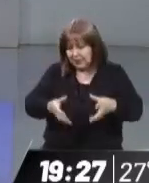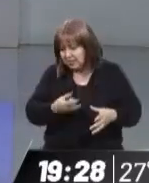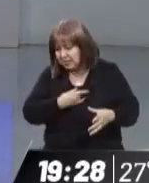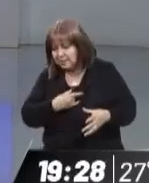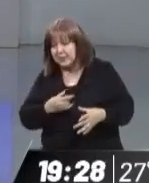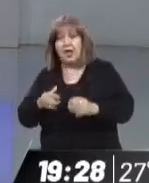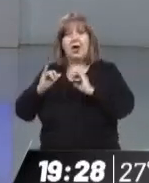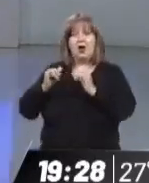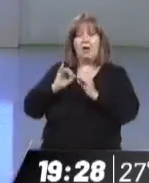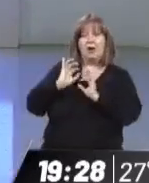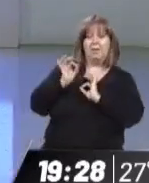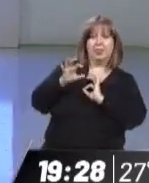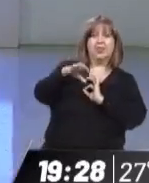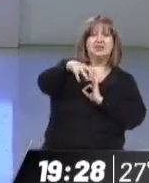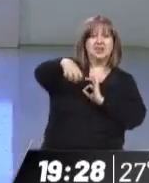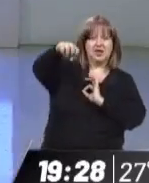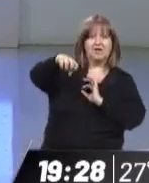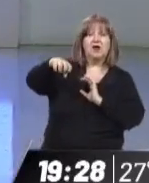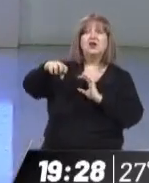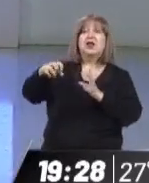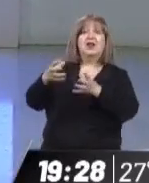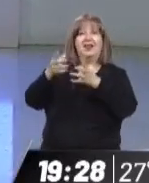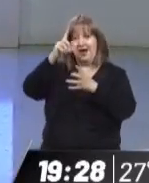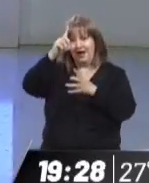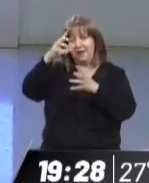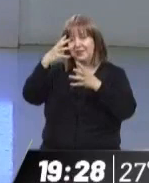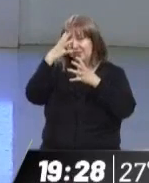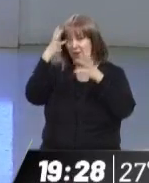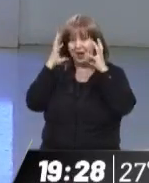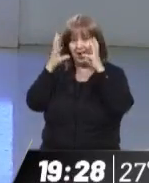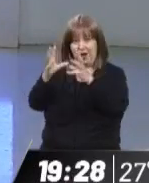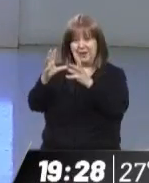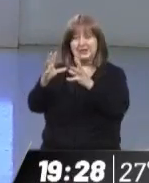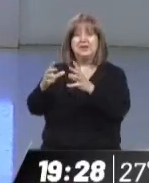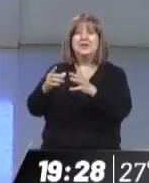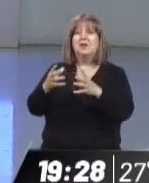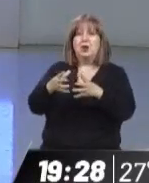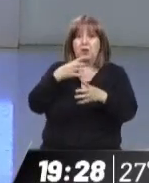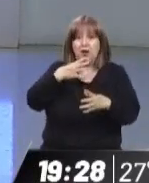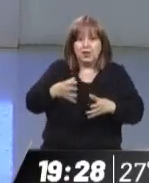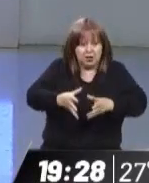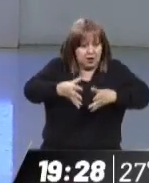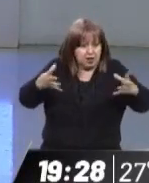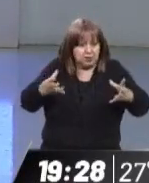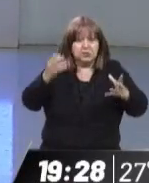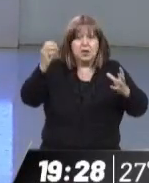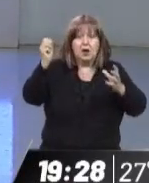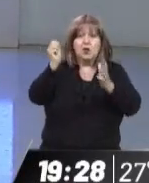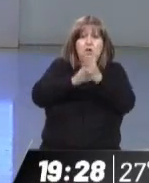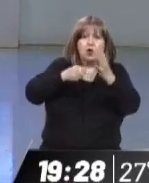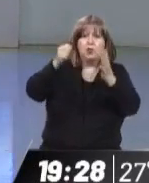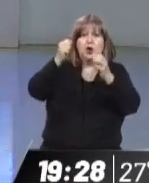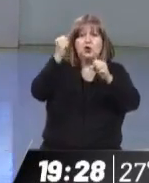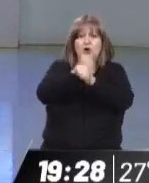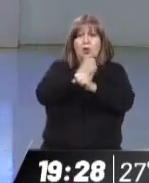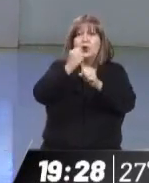Jóvenes se llevaron la cabeza, después, bueno, apareció, pero la verdad es que eran trozos muy grandes de la escultura, que